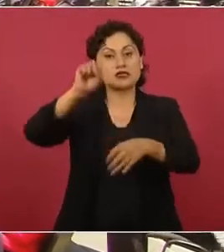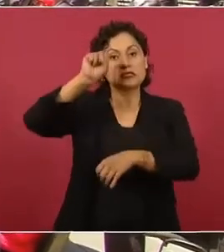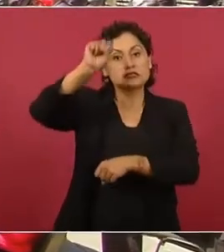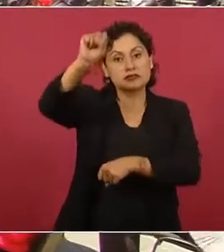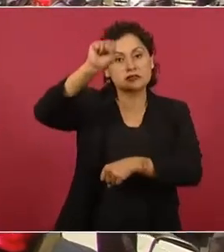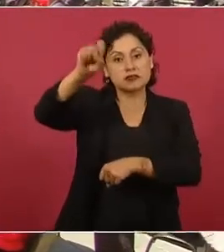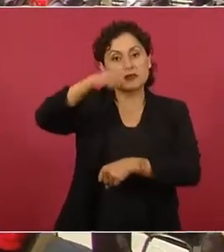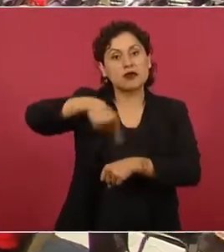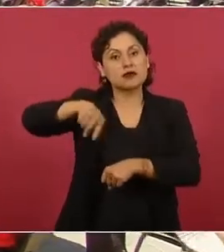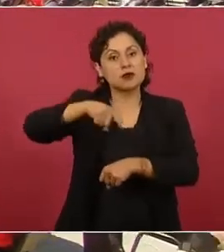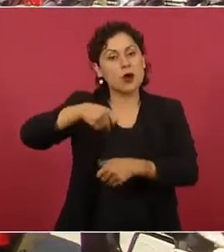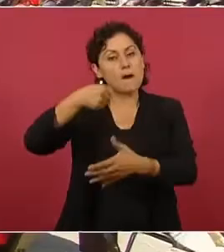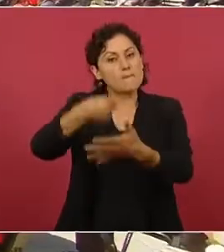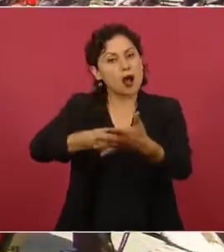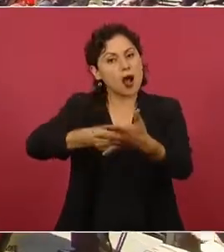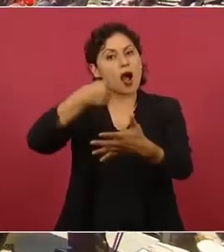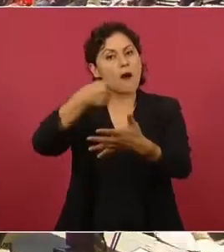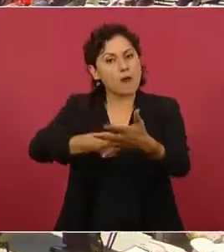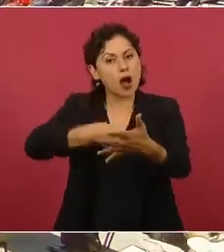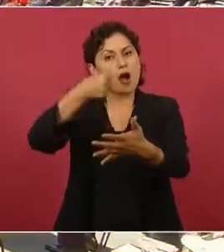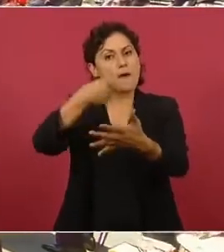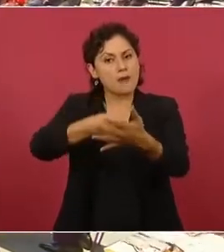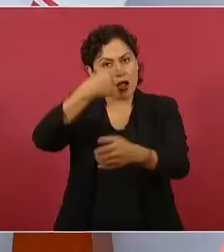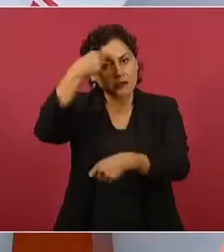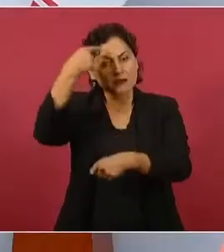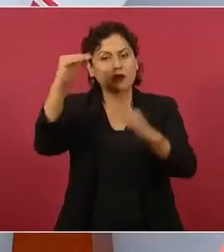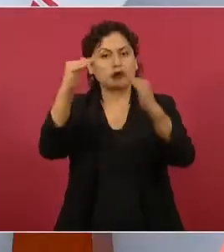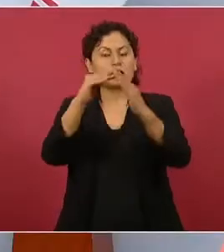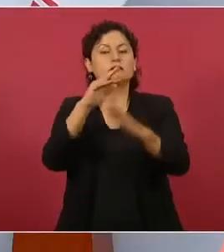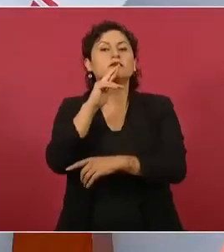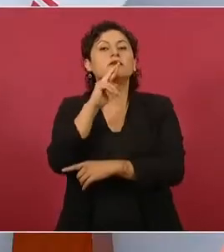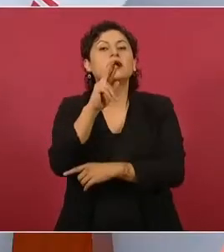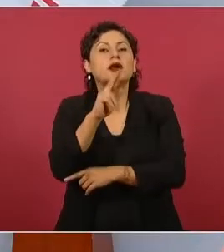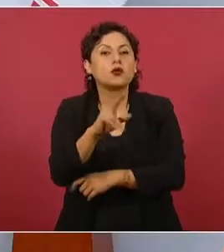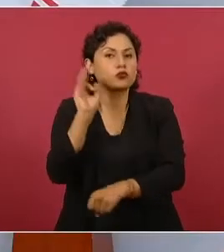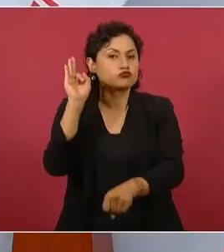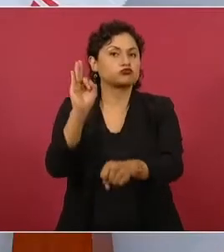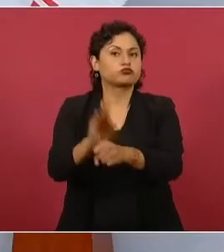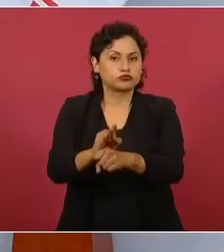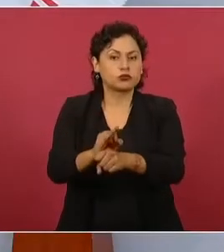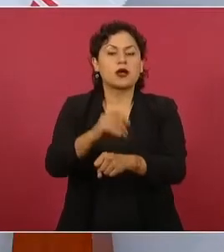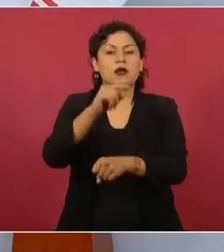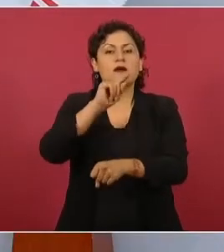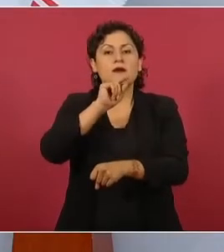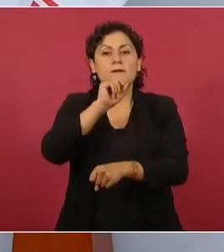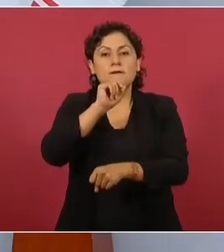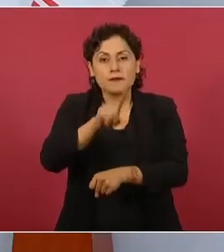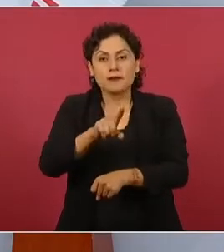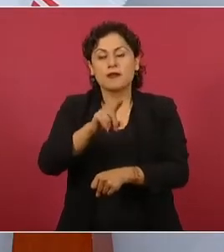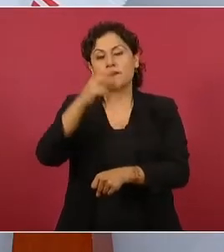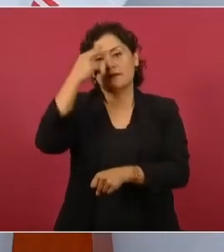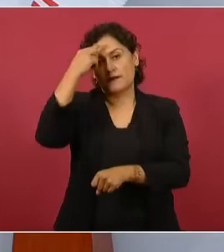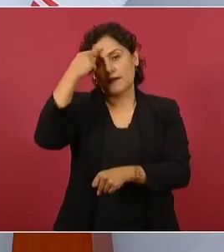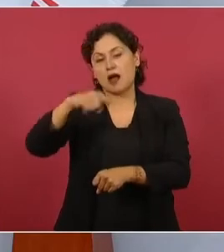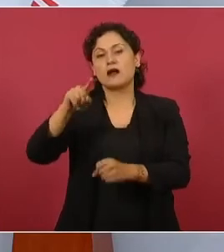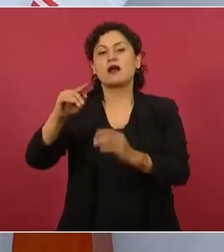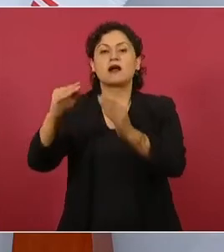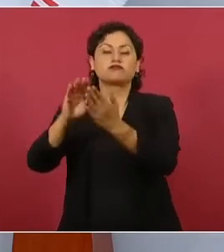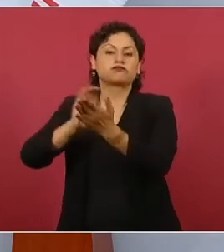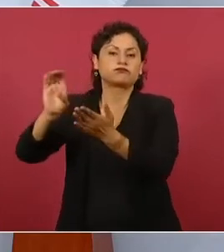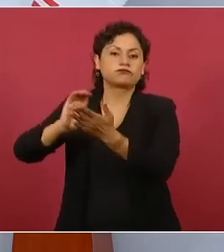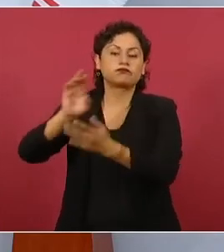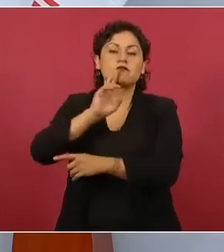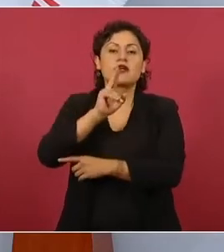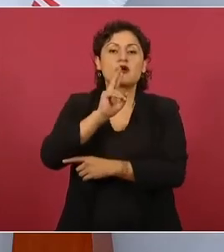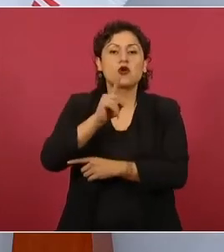su exigencia de una vivienda de mejor calidad, de condiciones crediticias acordes a la realidad salarial de cada región